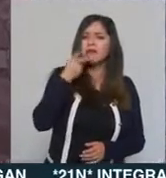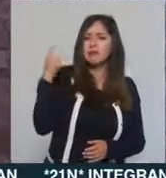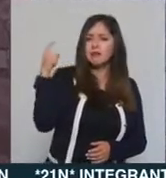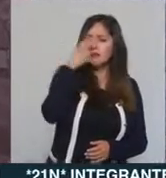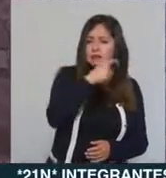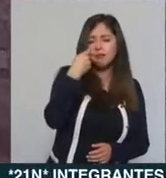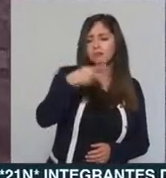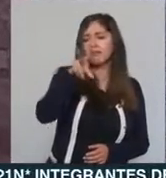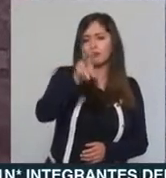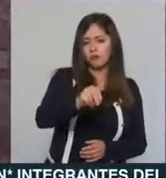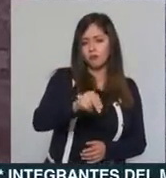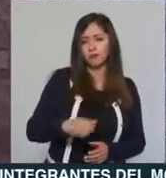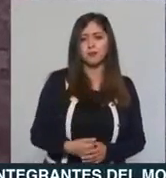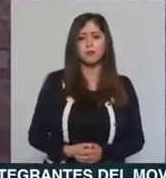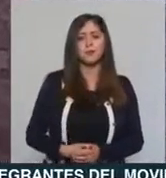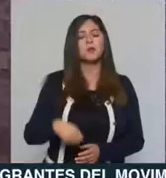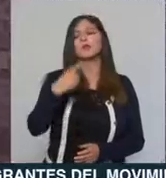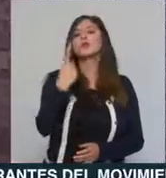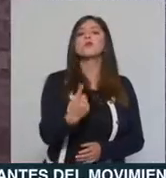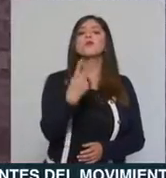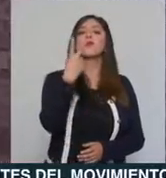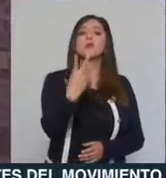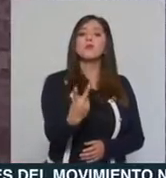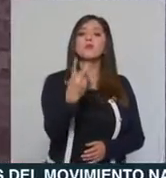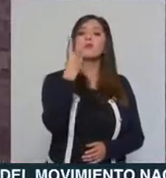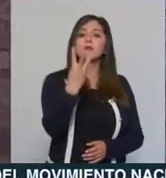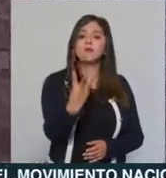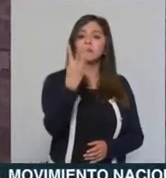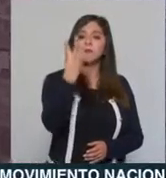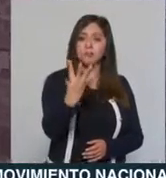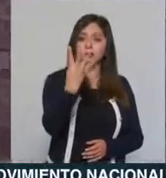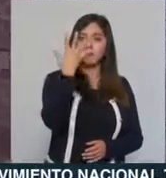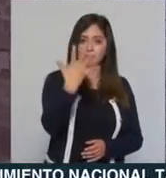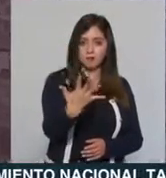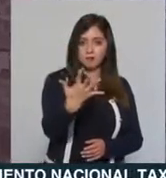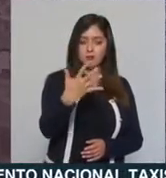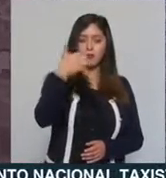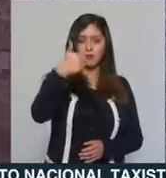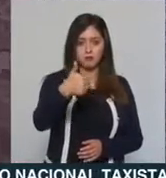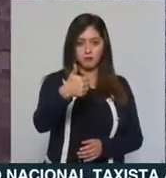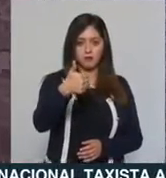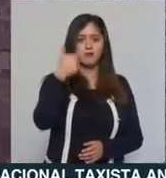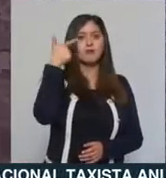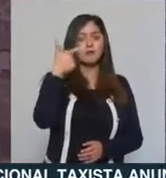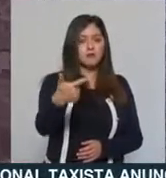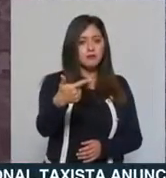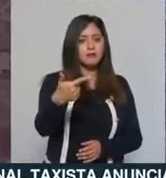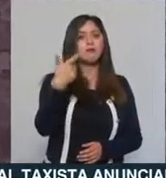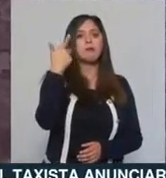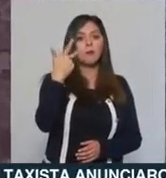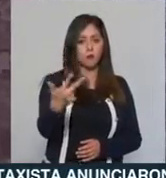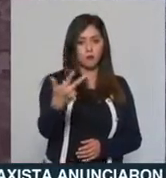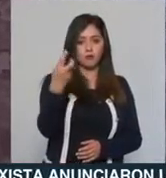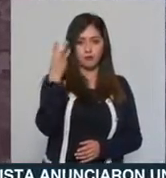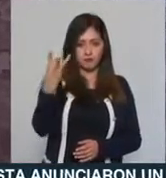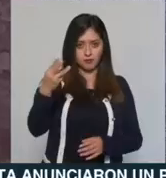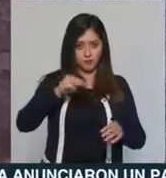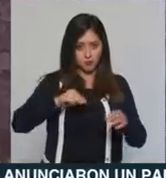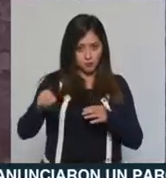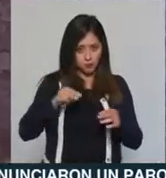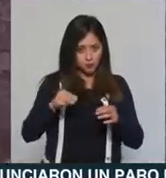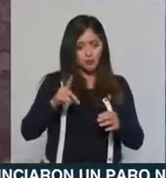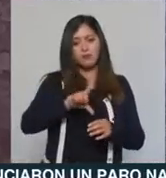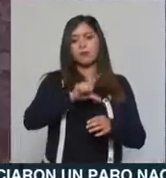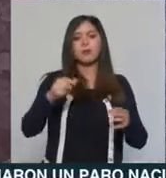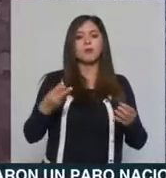1, 2, 3, 4, 5, 6, 7 y 8. Y luego lo